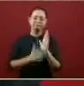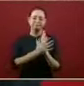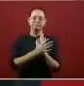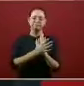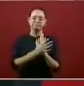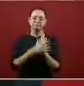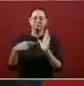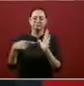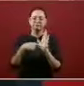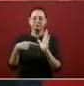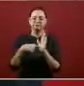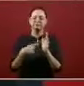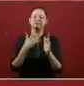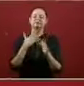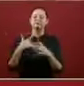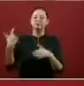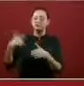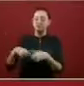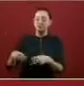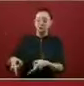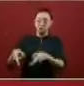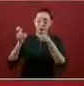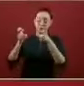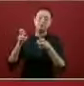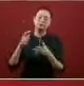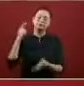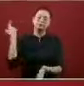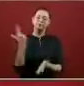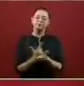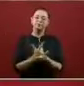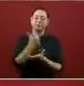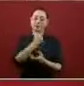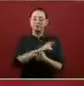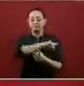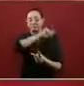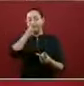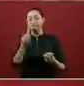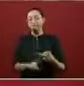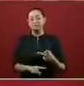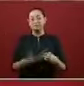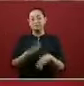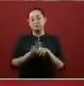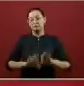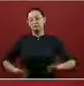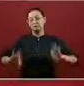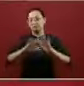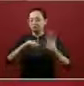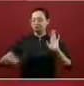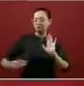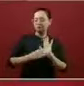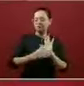el robo de combustible y sobre todo hechos de corrupción.